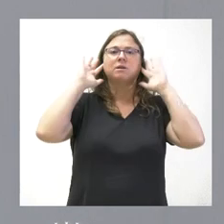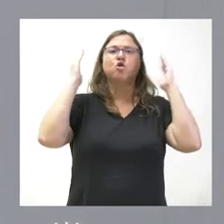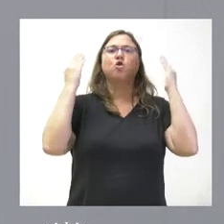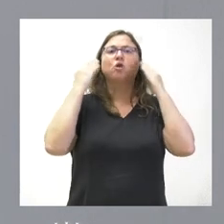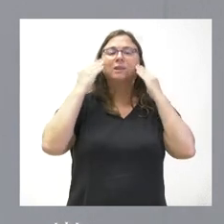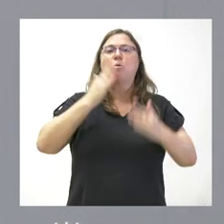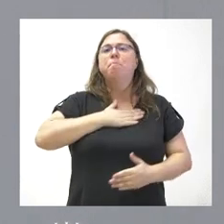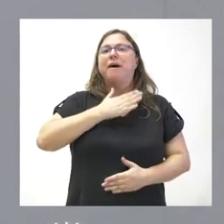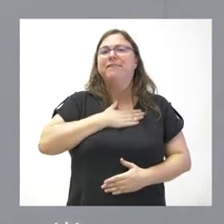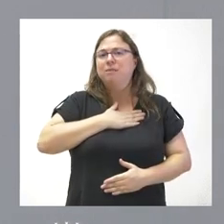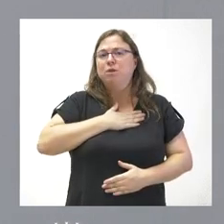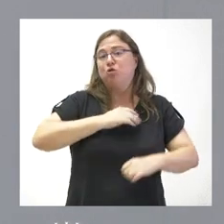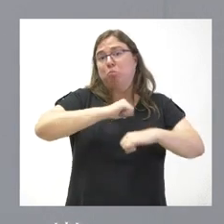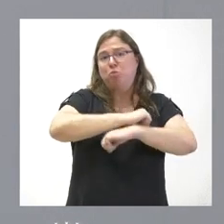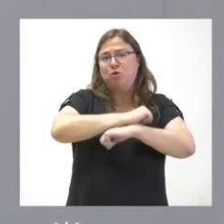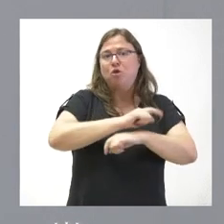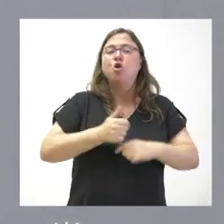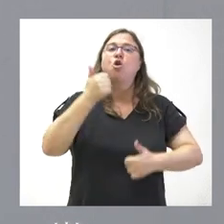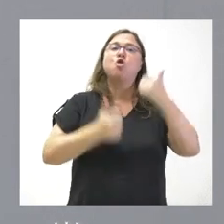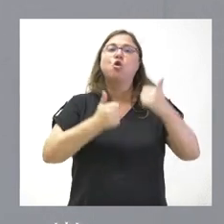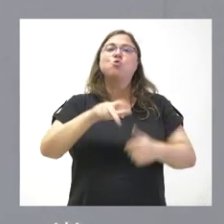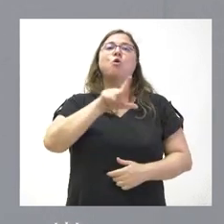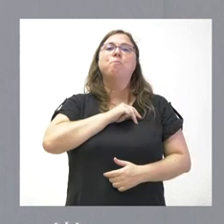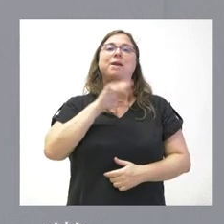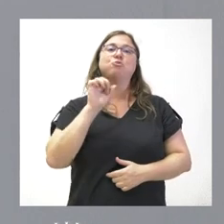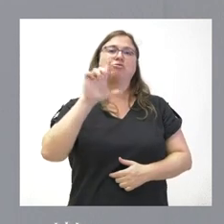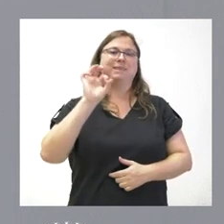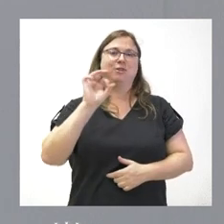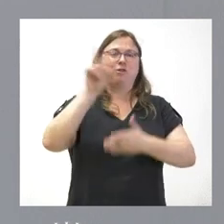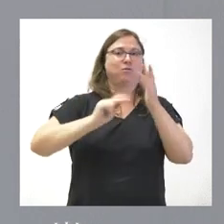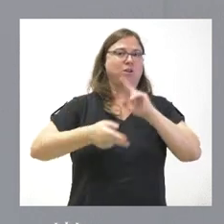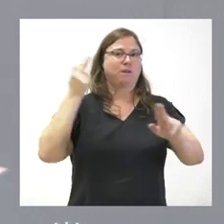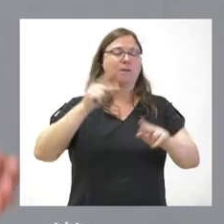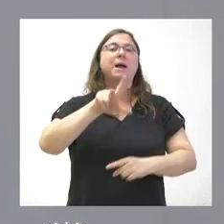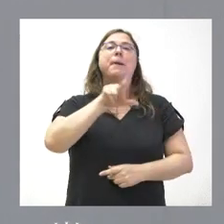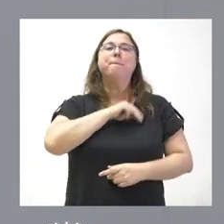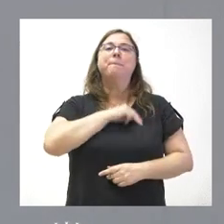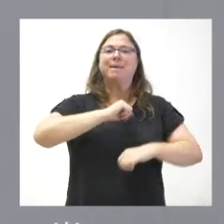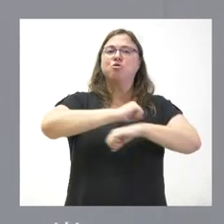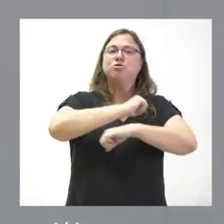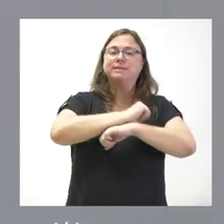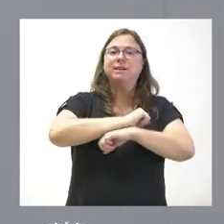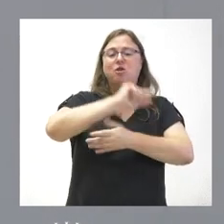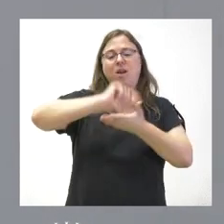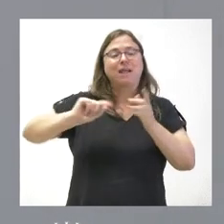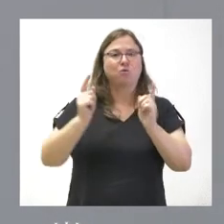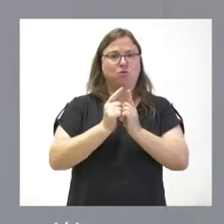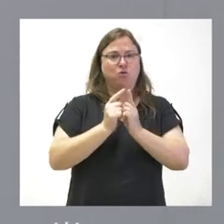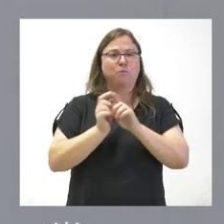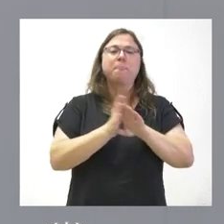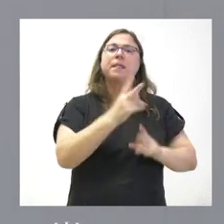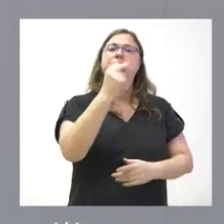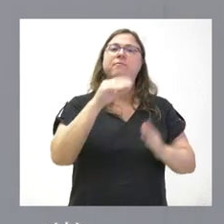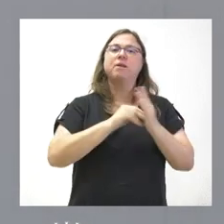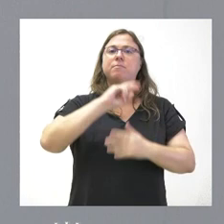monacato el concurso premios Silos de pintura rápida y los premios Silos de relatos cortos 20.000 para la fundación